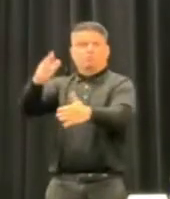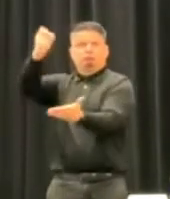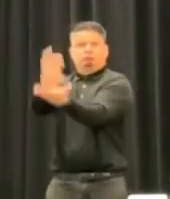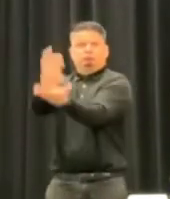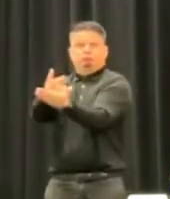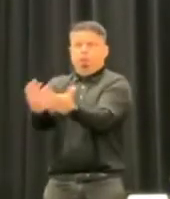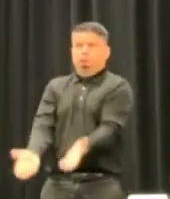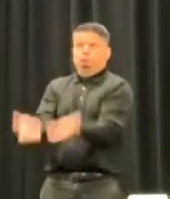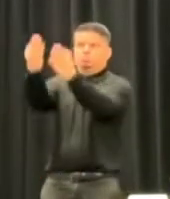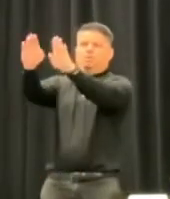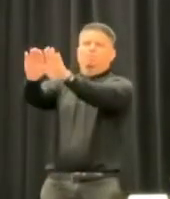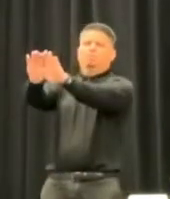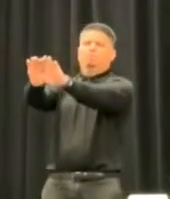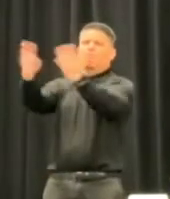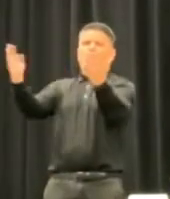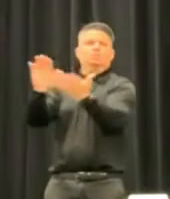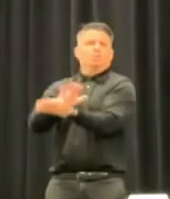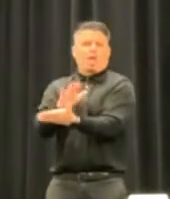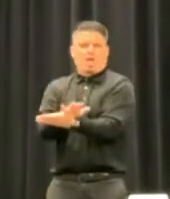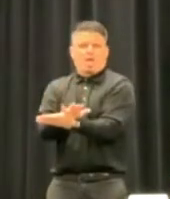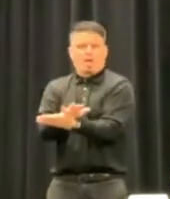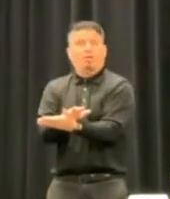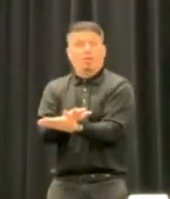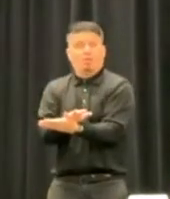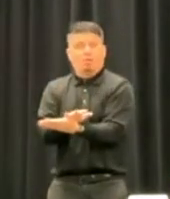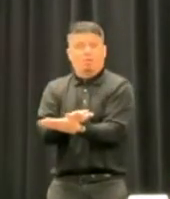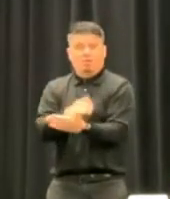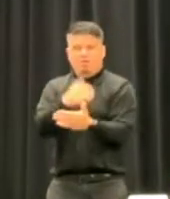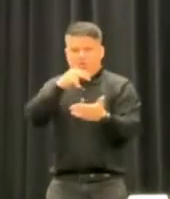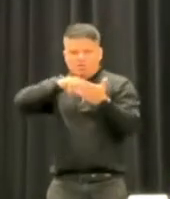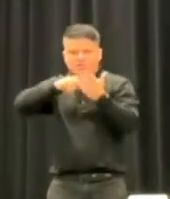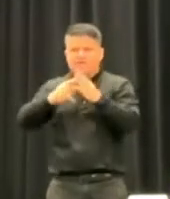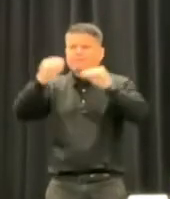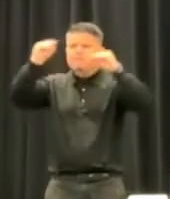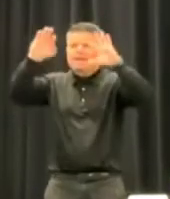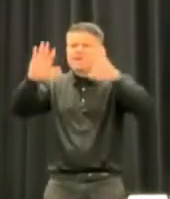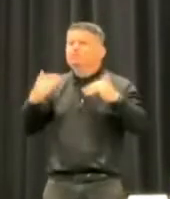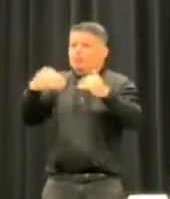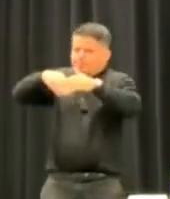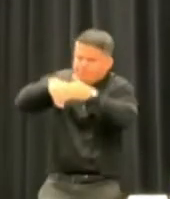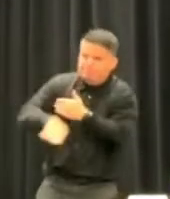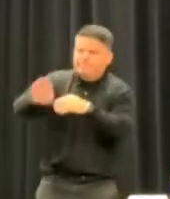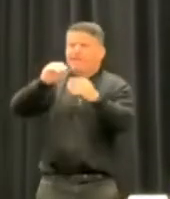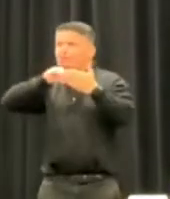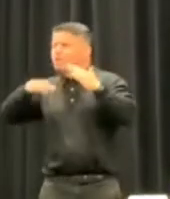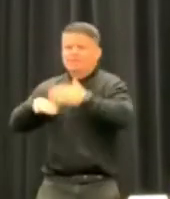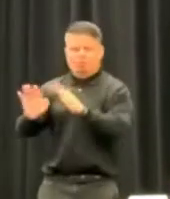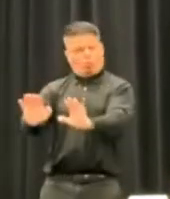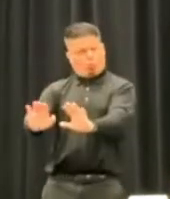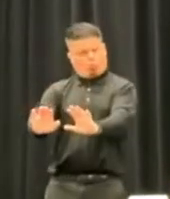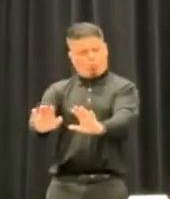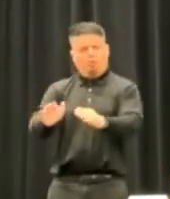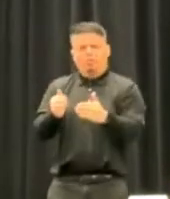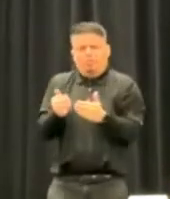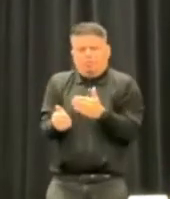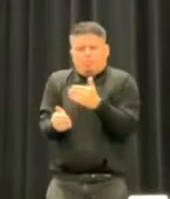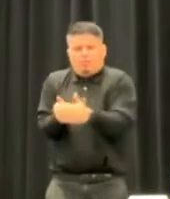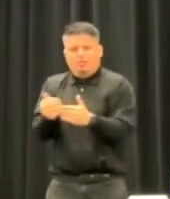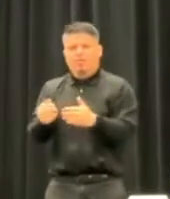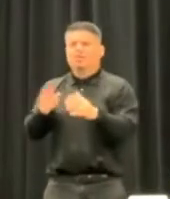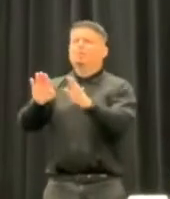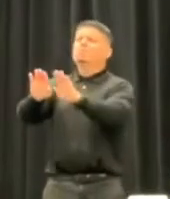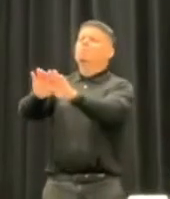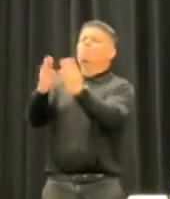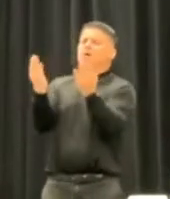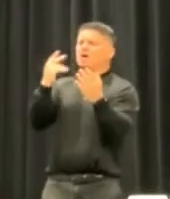eso no significa que hoy hay maestros o estudiantes eso significa que desde el día de hoy se permitió la apertura el